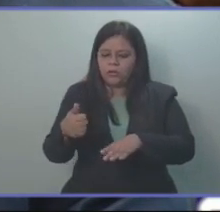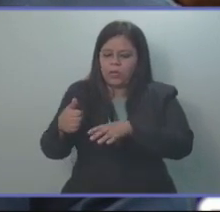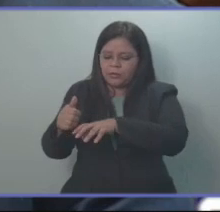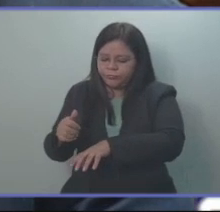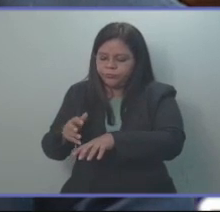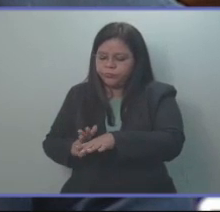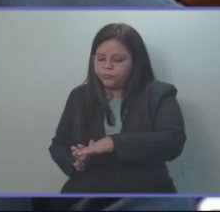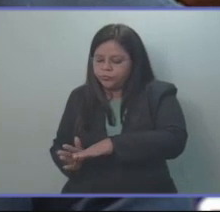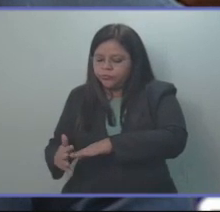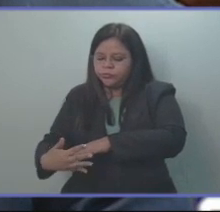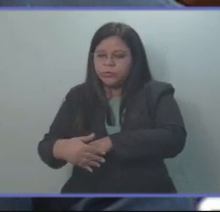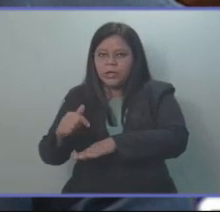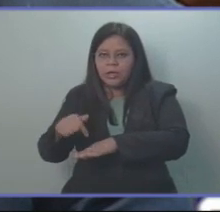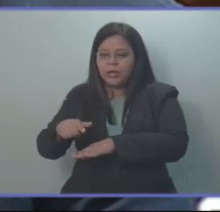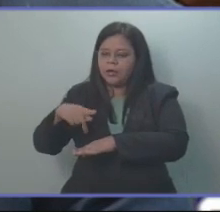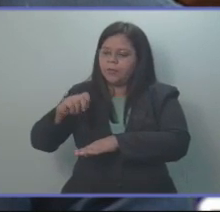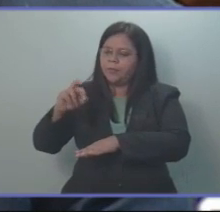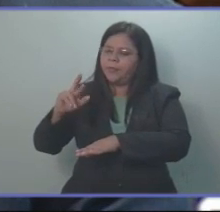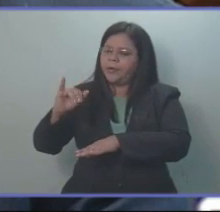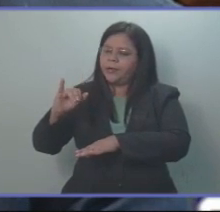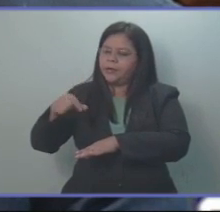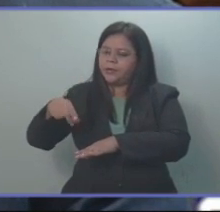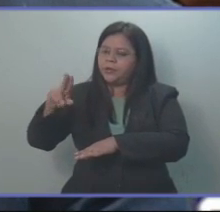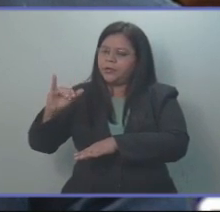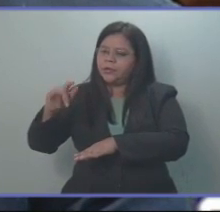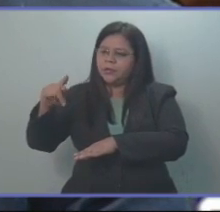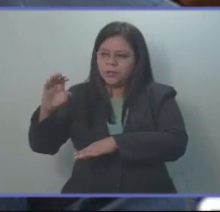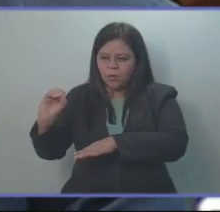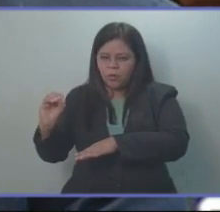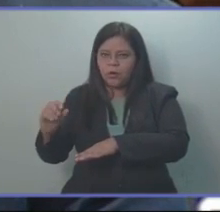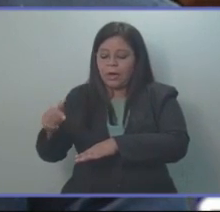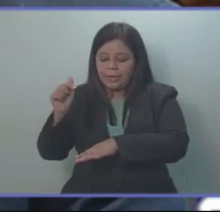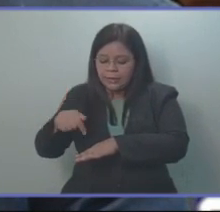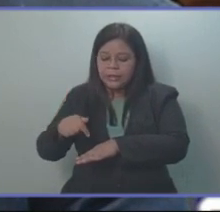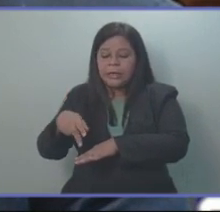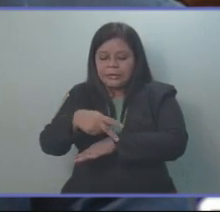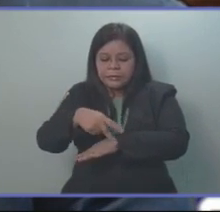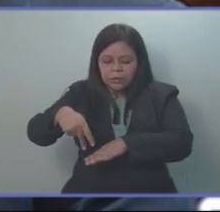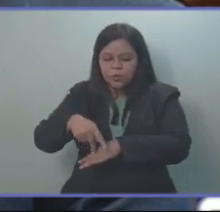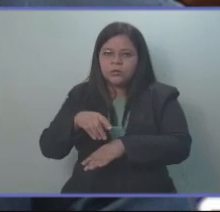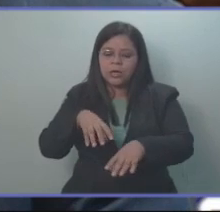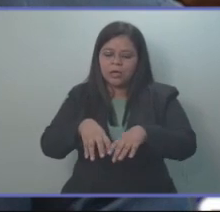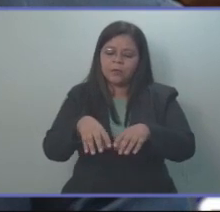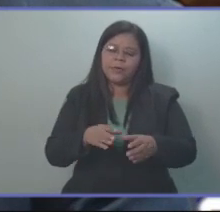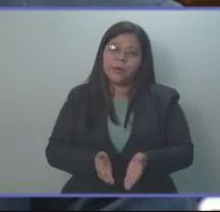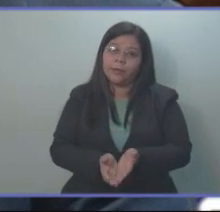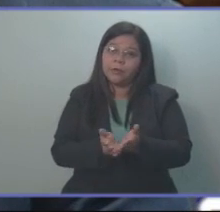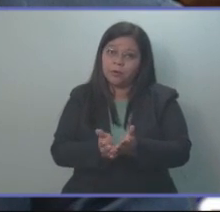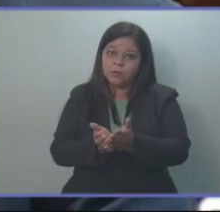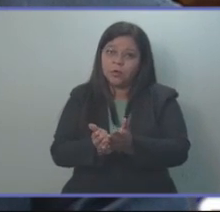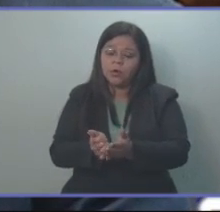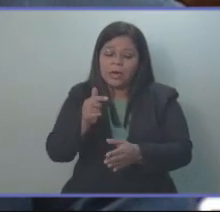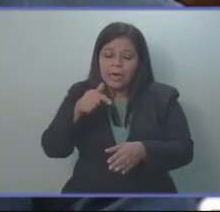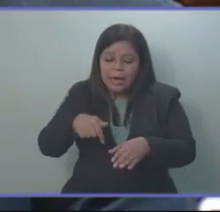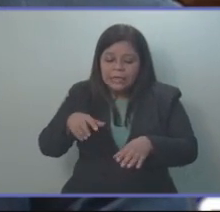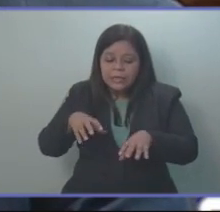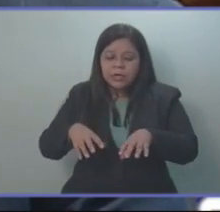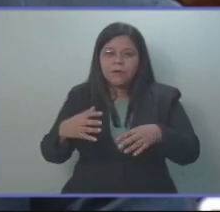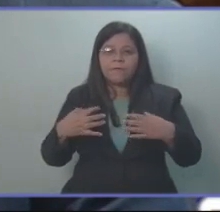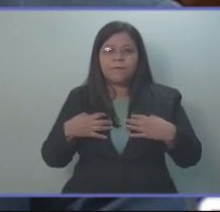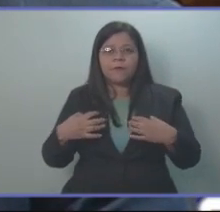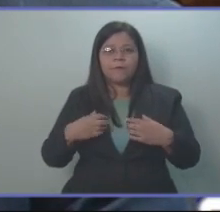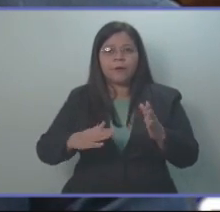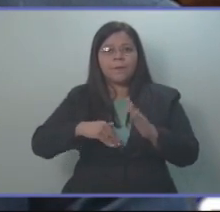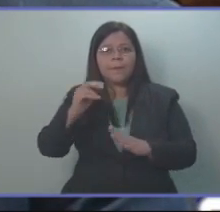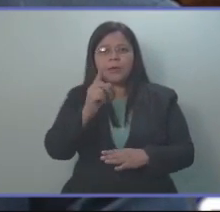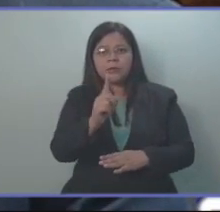Fonseca, Departamento de la Unión y situadas dentro de los límites del territorio nacional, siendo esta el hogar de más de